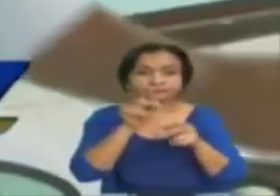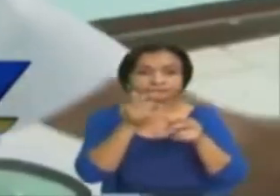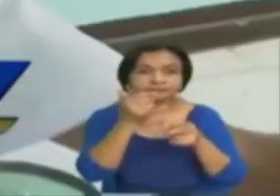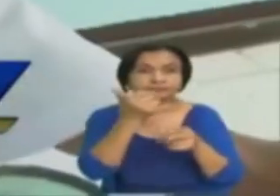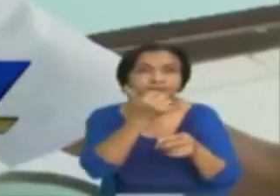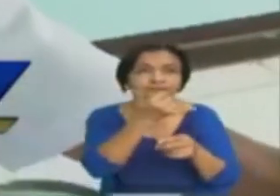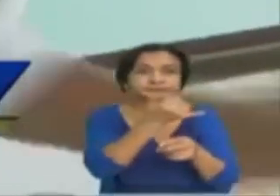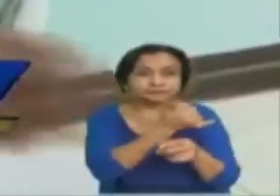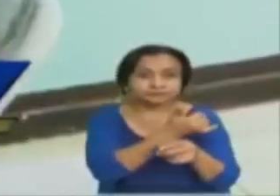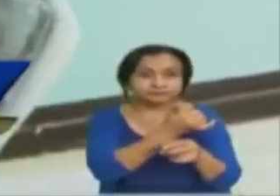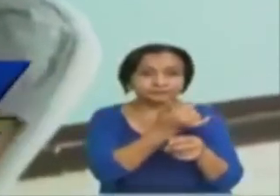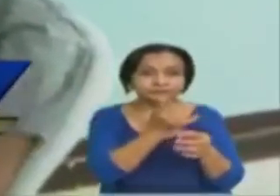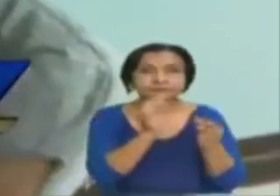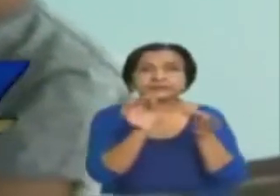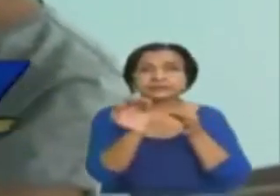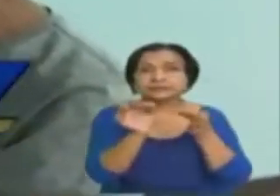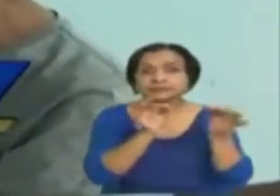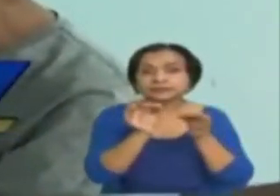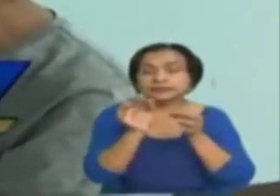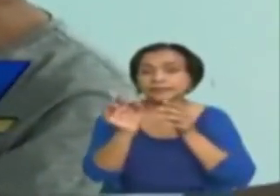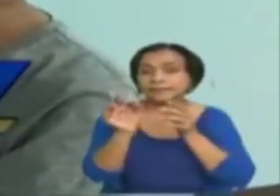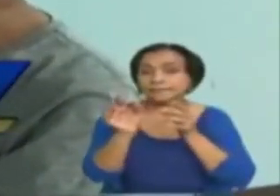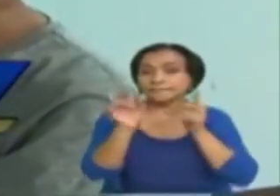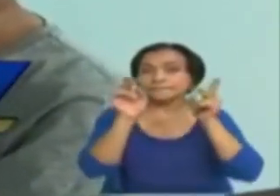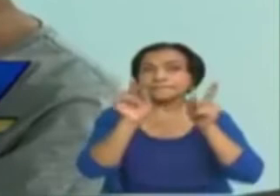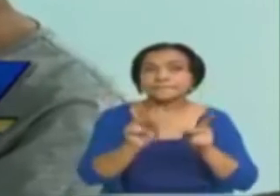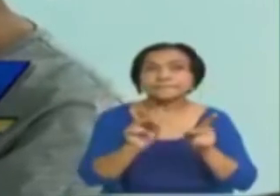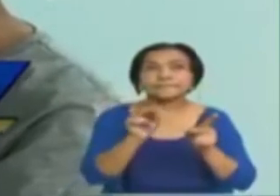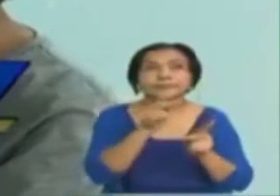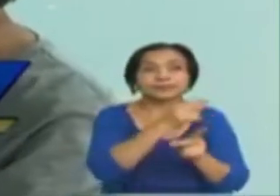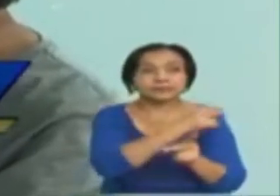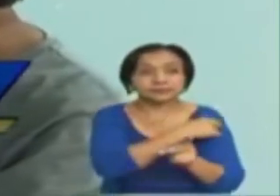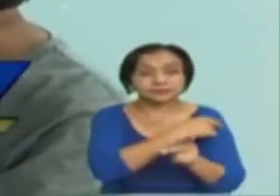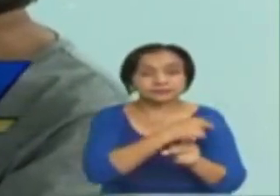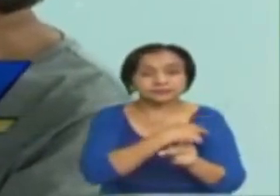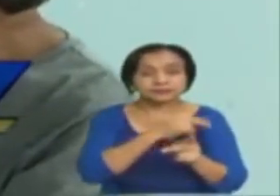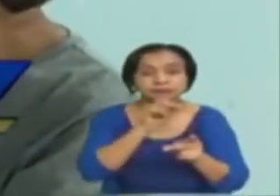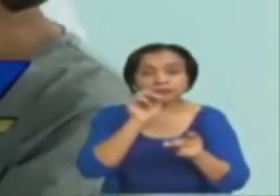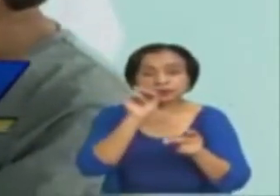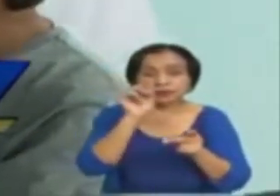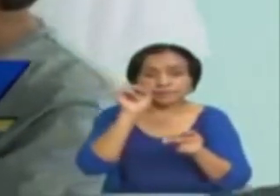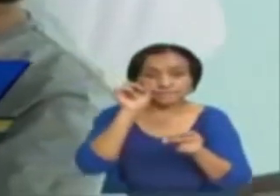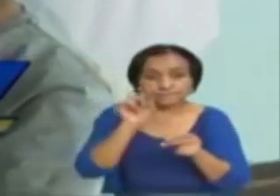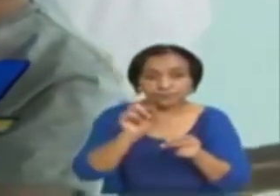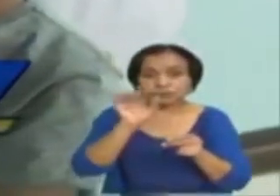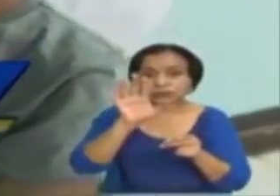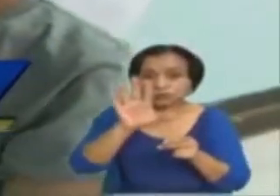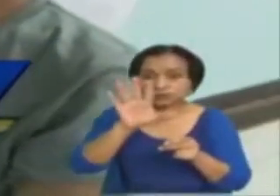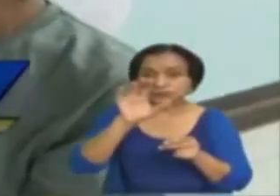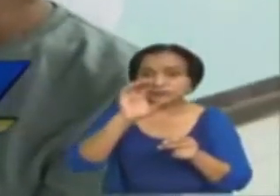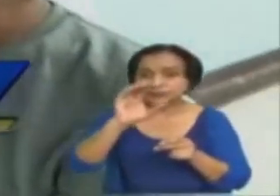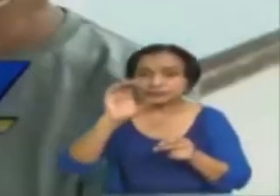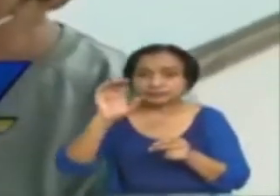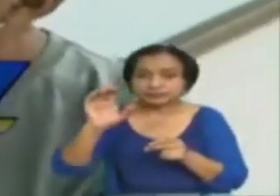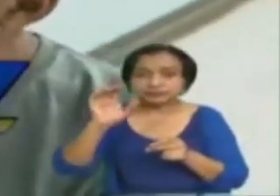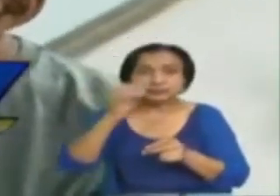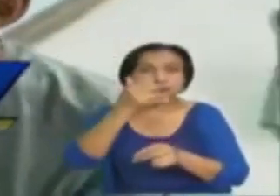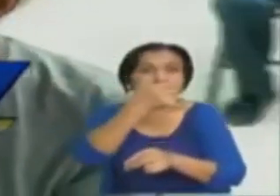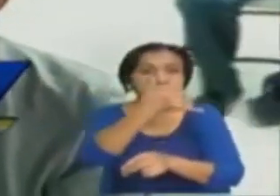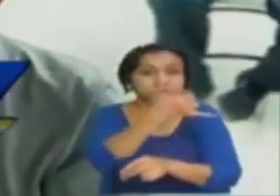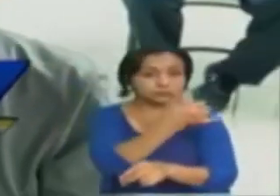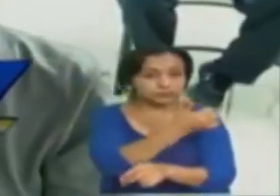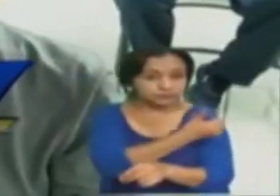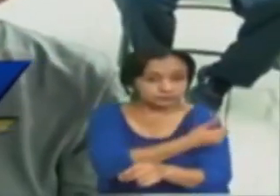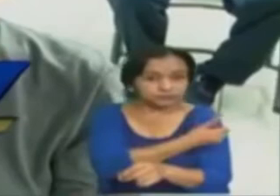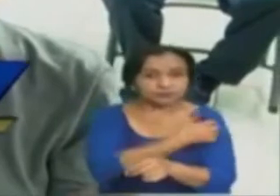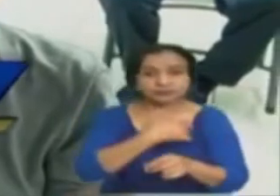en Managua, Hospital Berta Calderón, también en el Distrito 5, en el Taller de Enfermedades de Transmisión Vectorial,